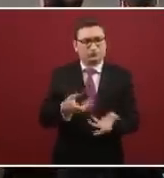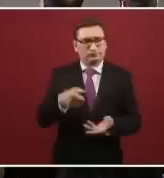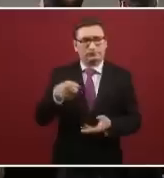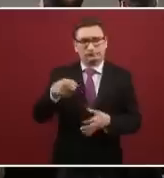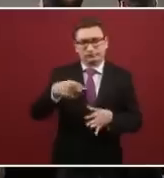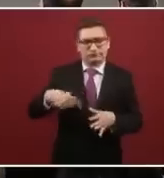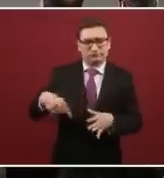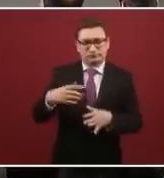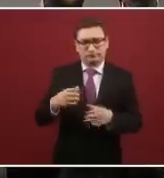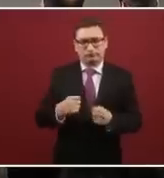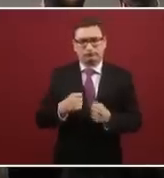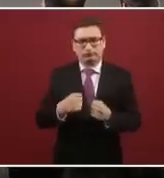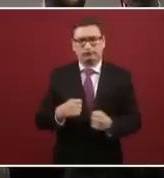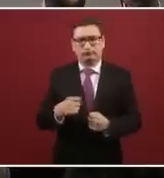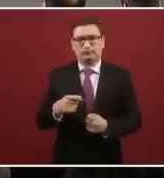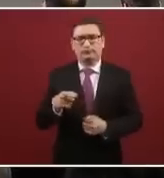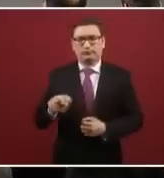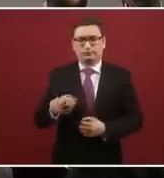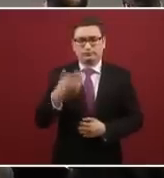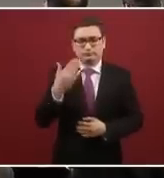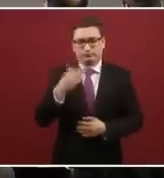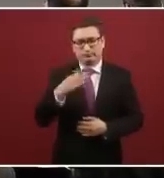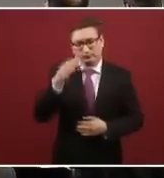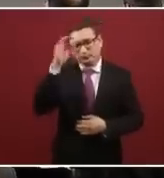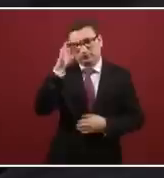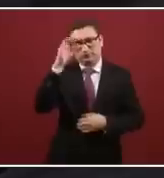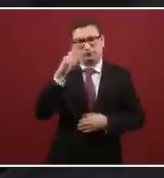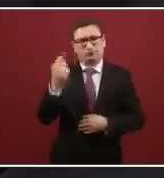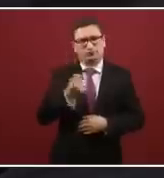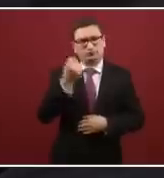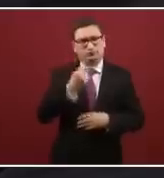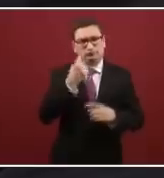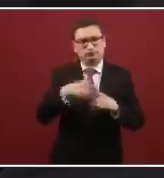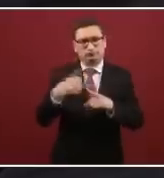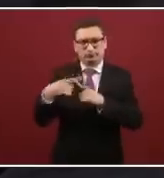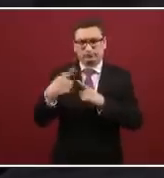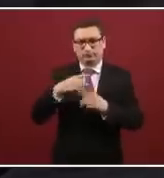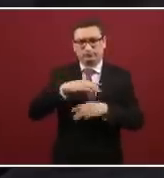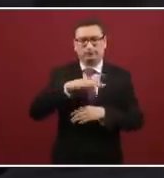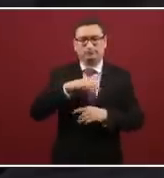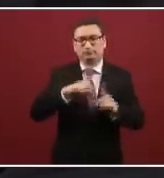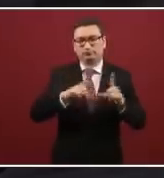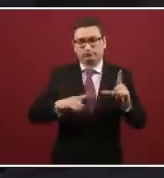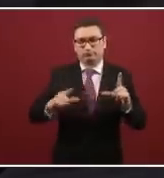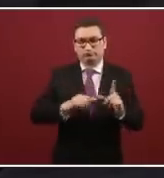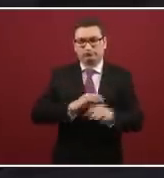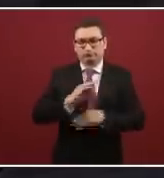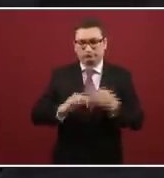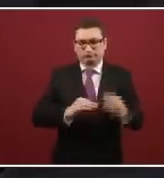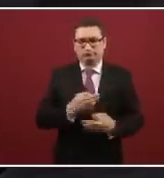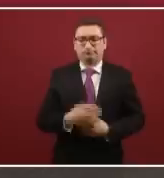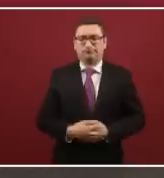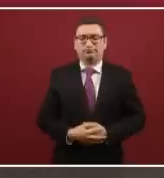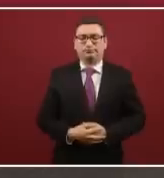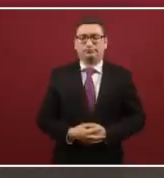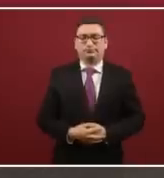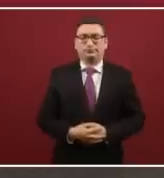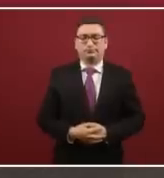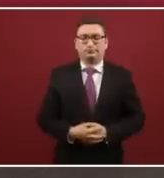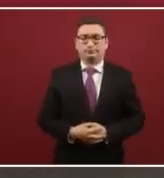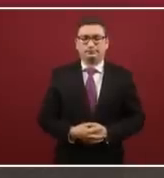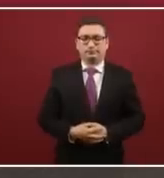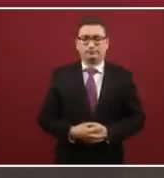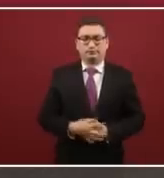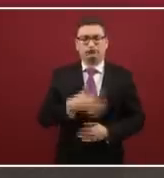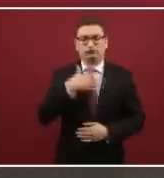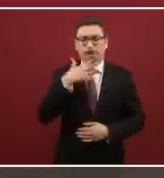fortalecer la ciencia y la tecnología en el país, sin